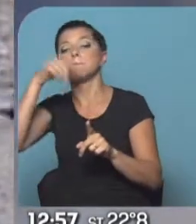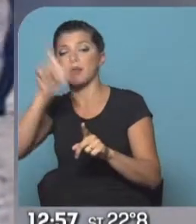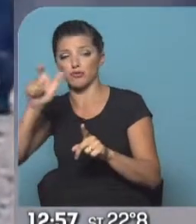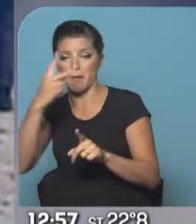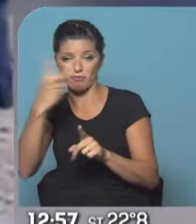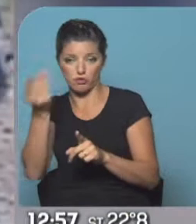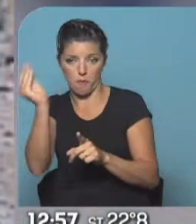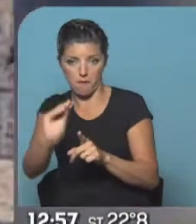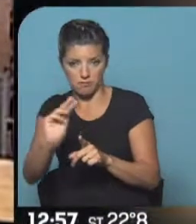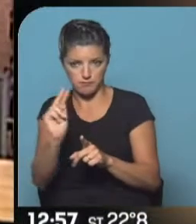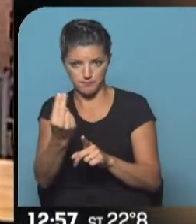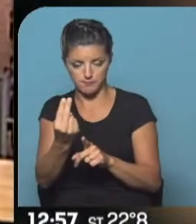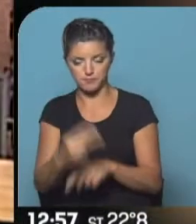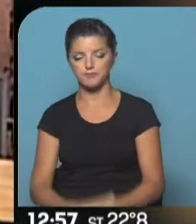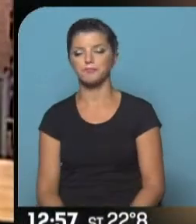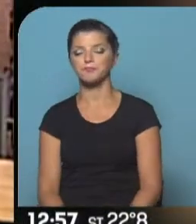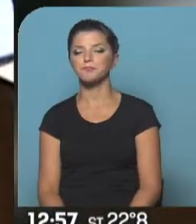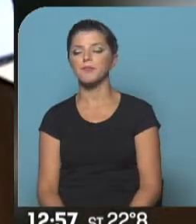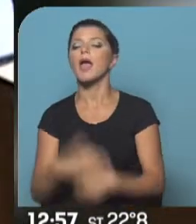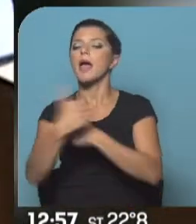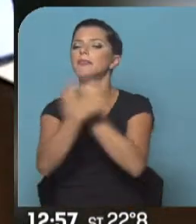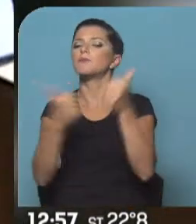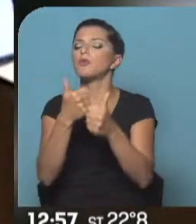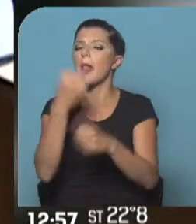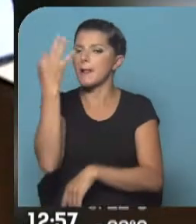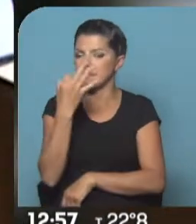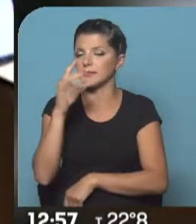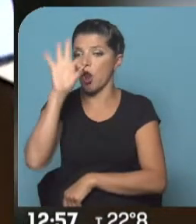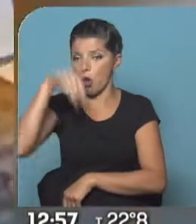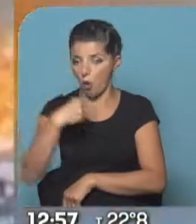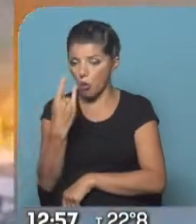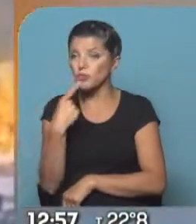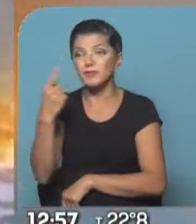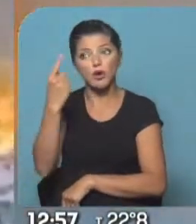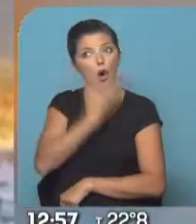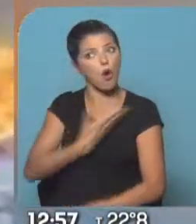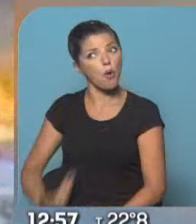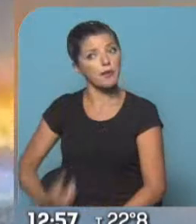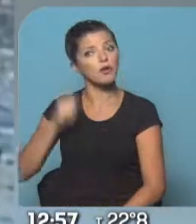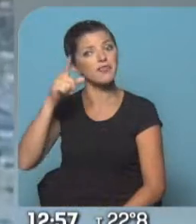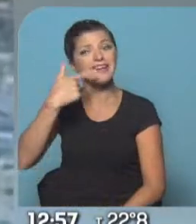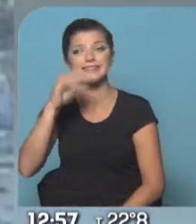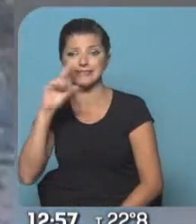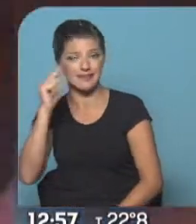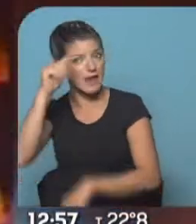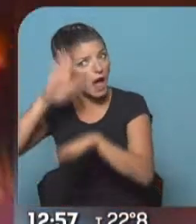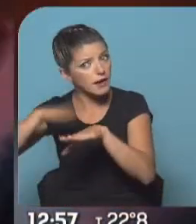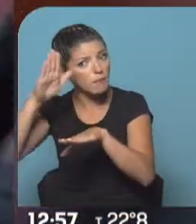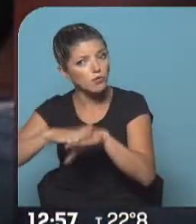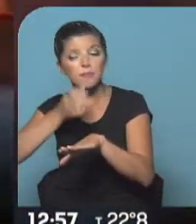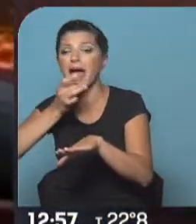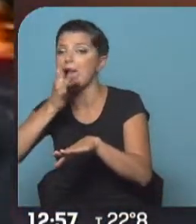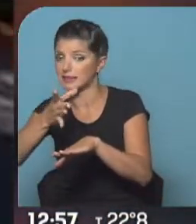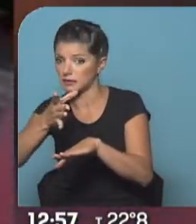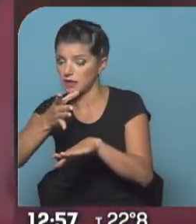personas. Un tribunal especial de las Naciones Unidas señaló al gobierno sirio como responsable del atentado. En